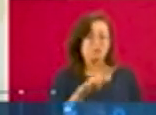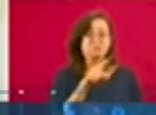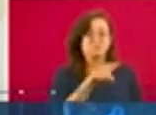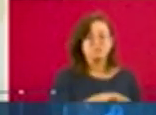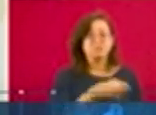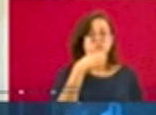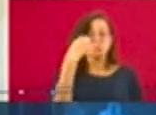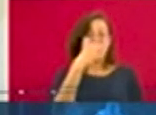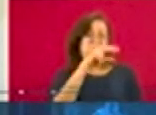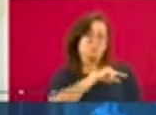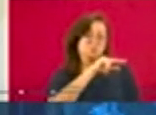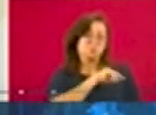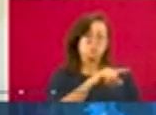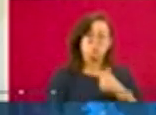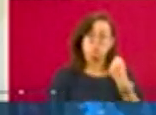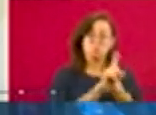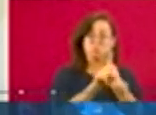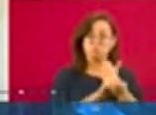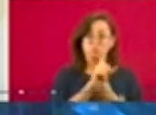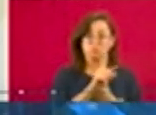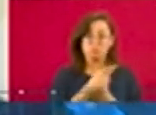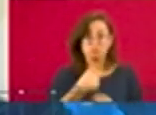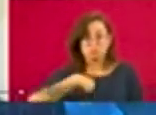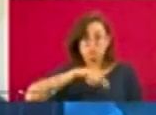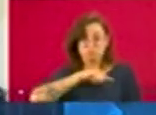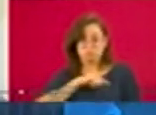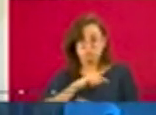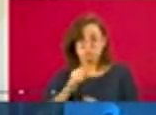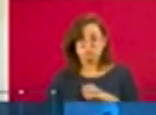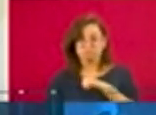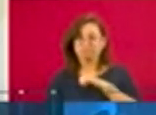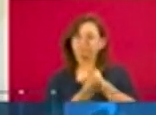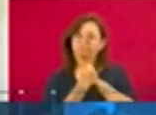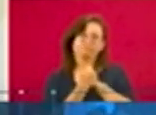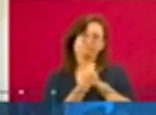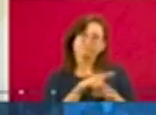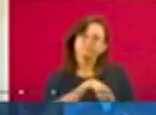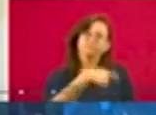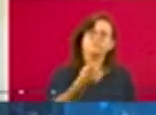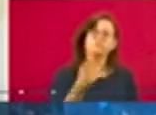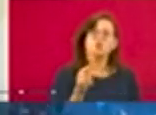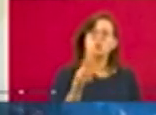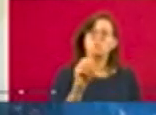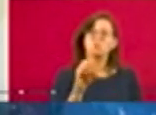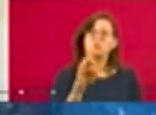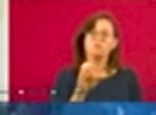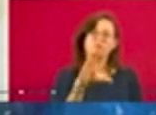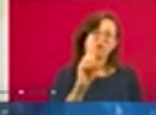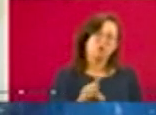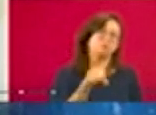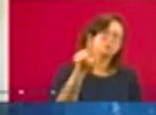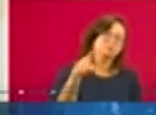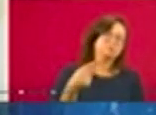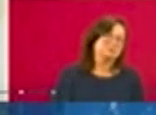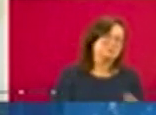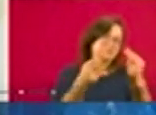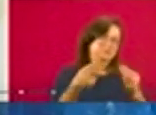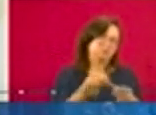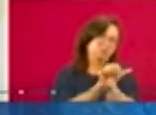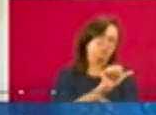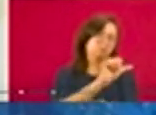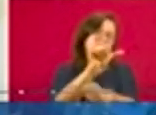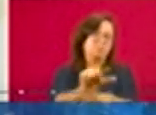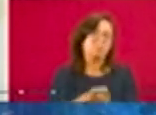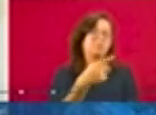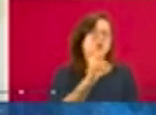están utilizando herramientas que no estaban usando antes de la pandemia, y eso sin duda es algo importante. En